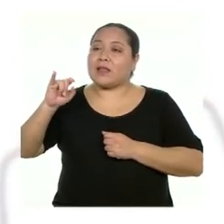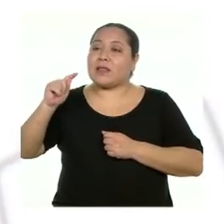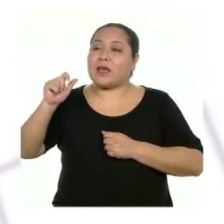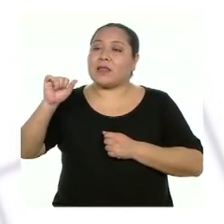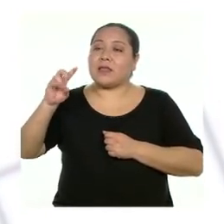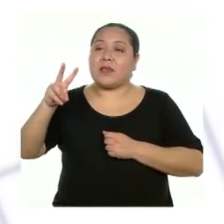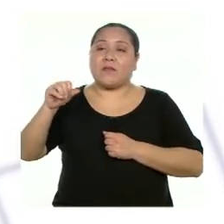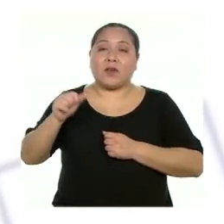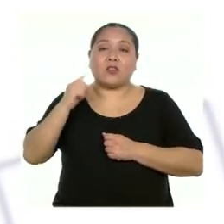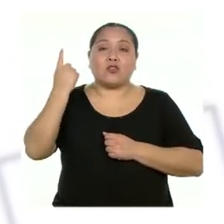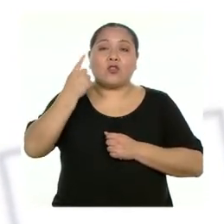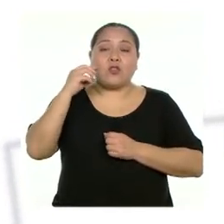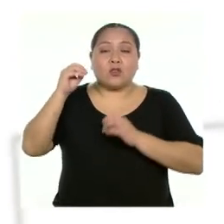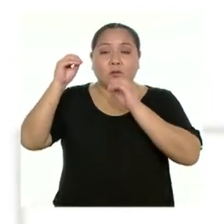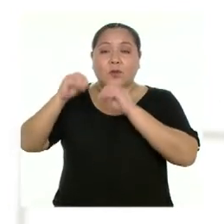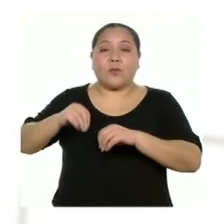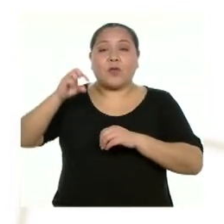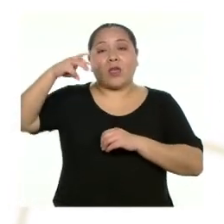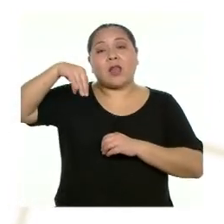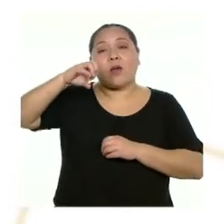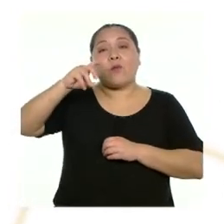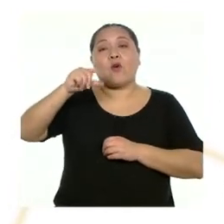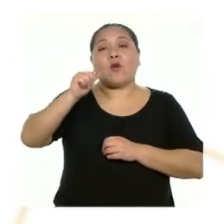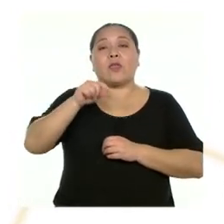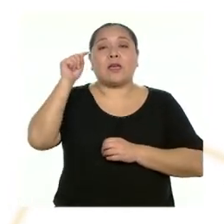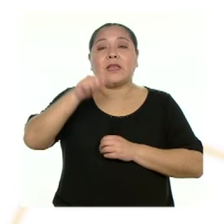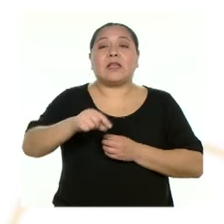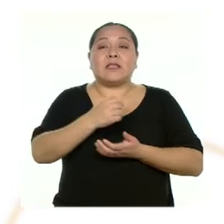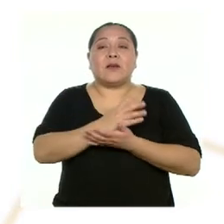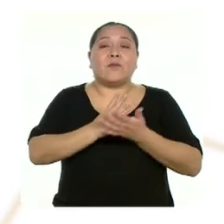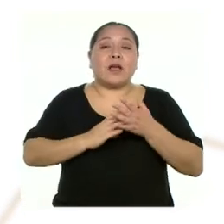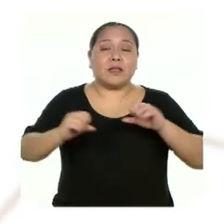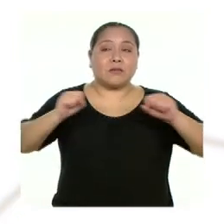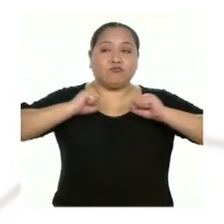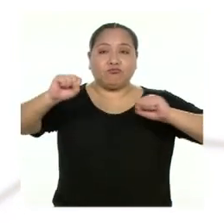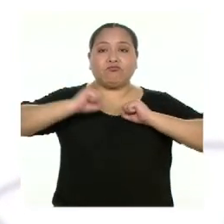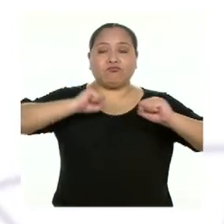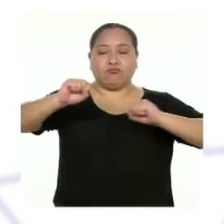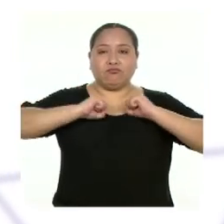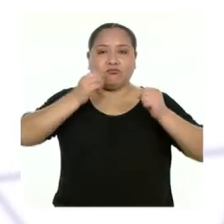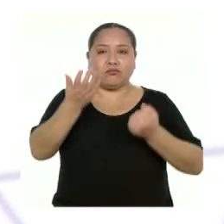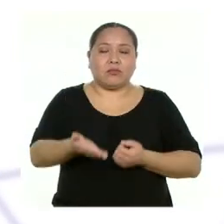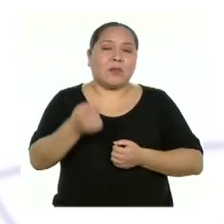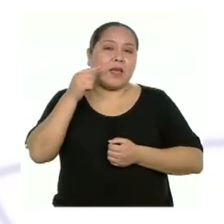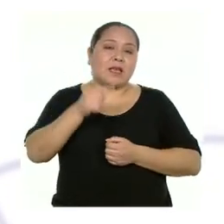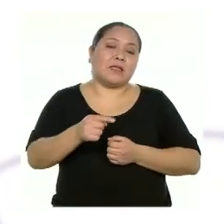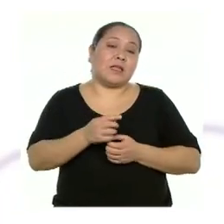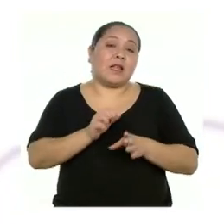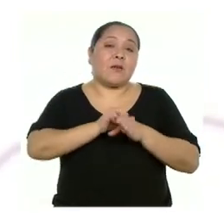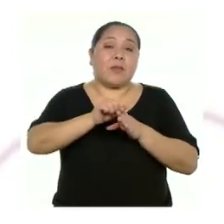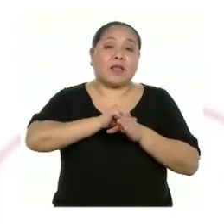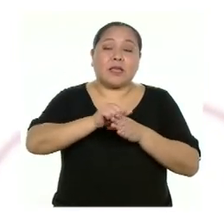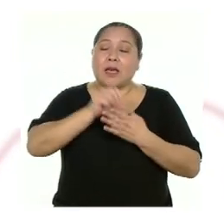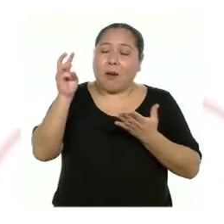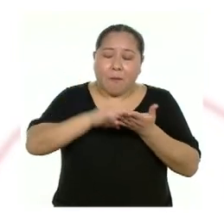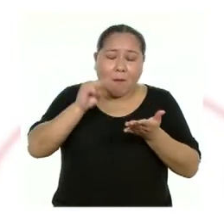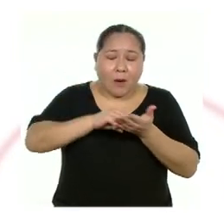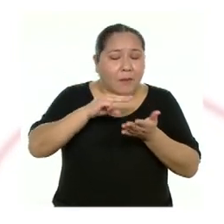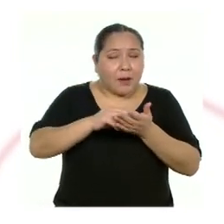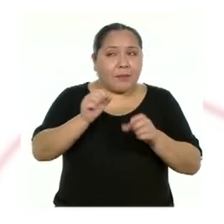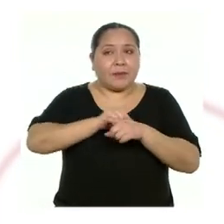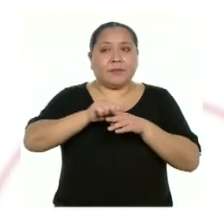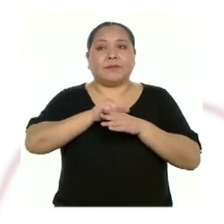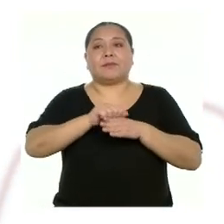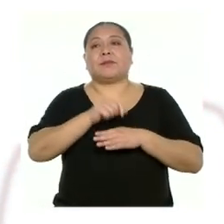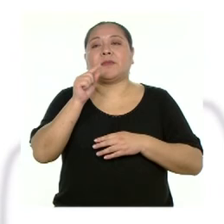puede describir con la moda, que en este caso es hacer ejercicios, pues es la actividad que más se practica. Y